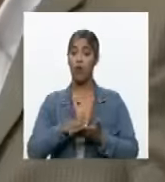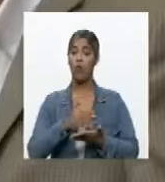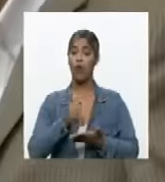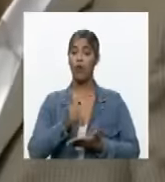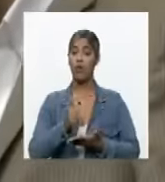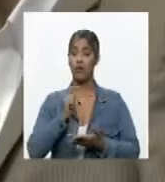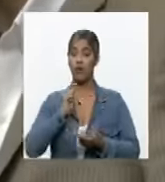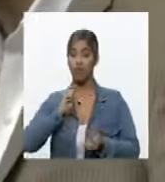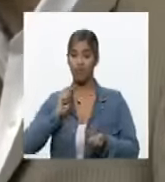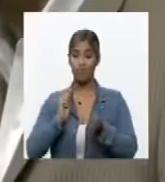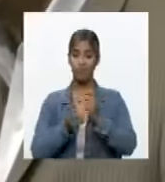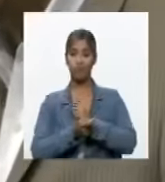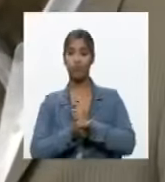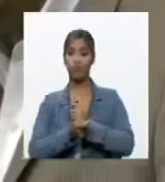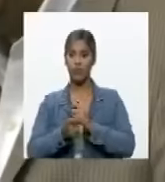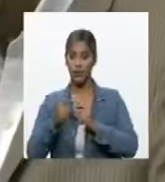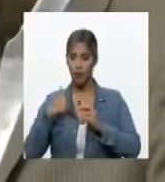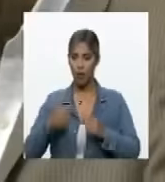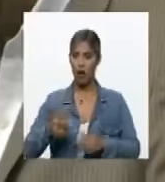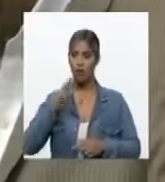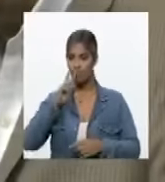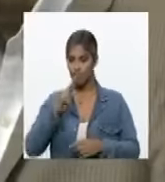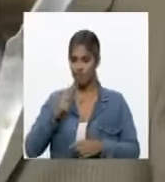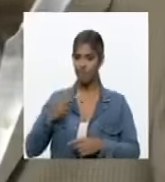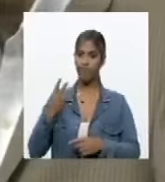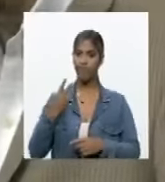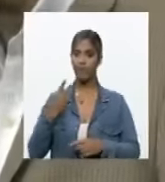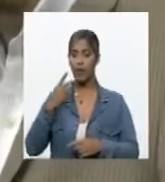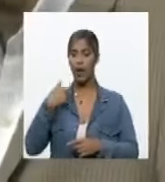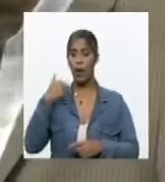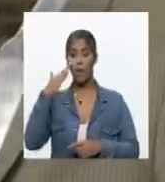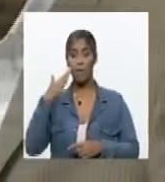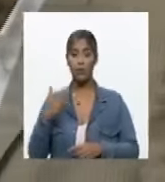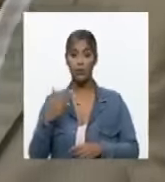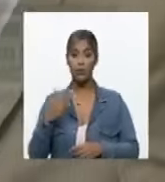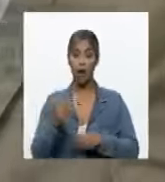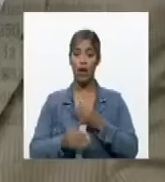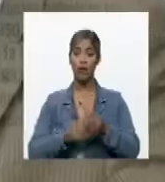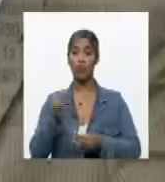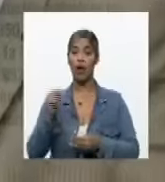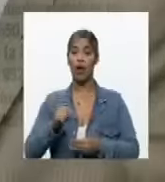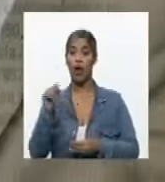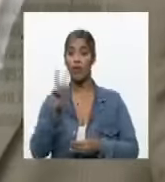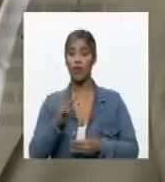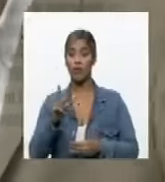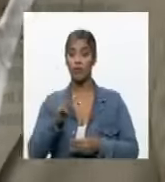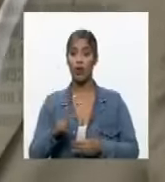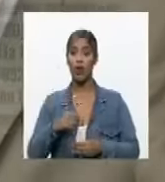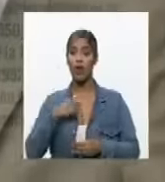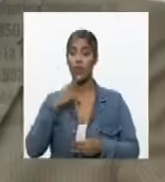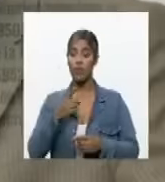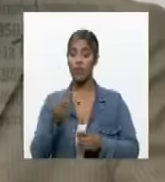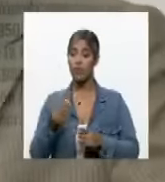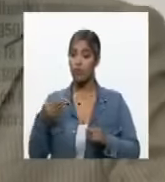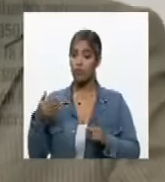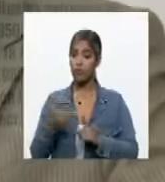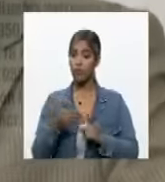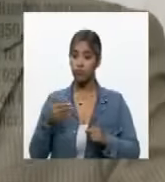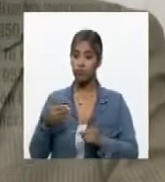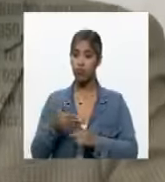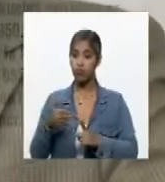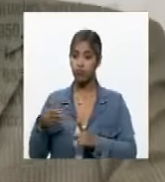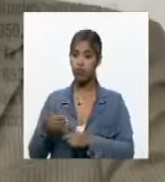rebeliones militares, se desarrolló en Venezuela una implacable persecución